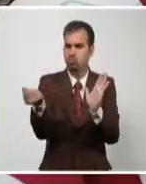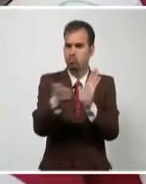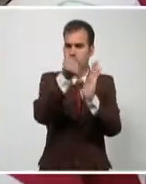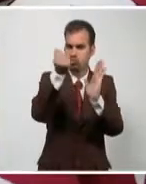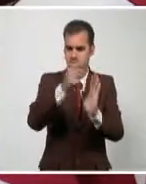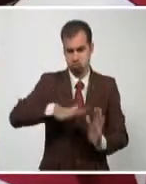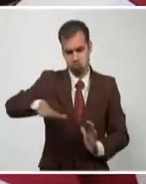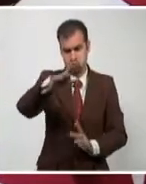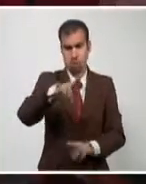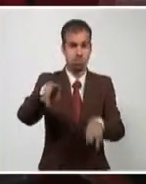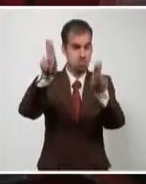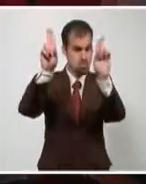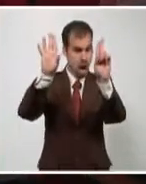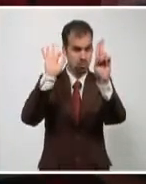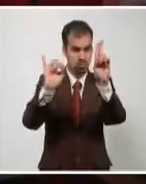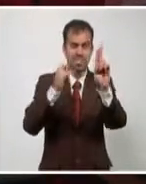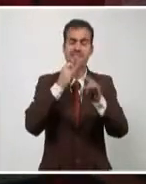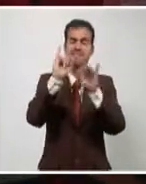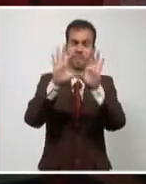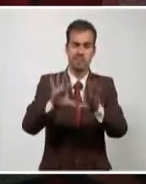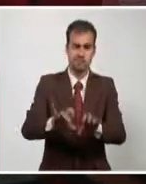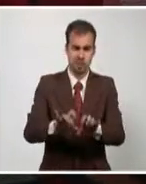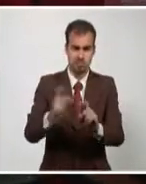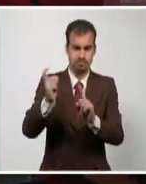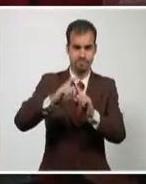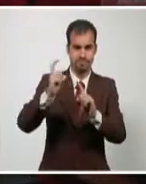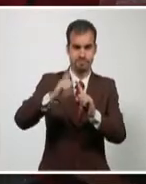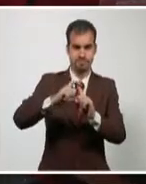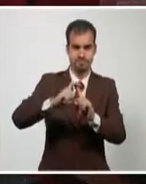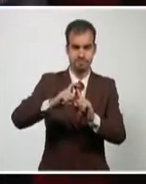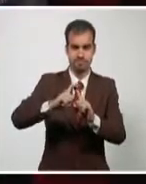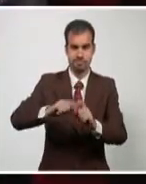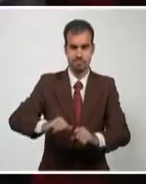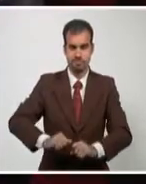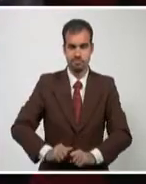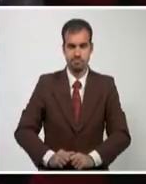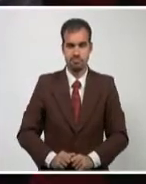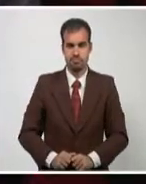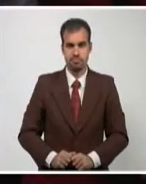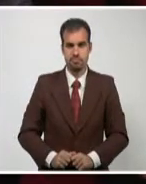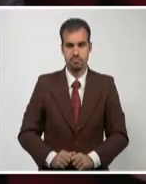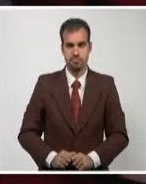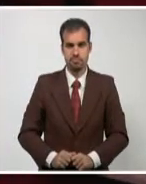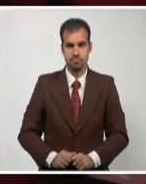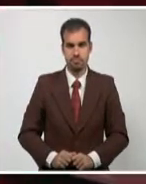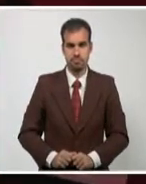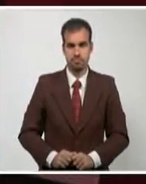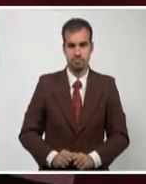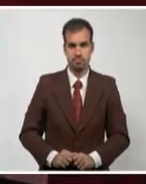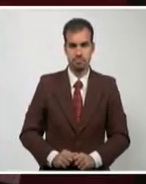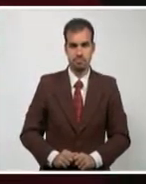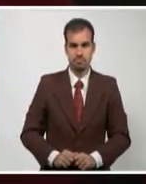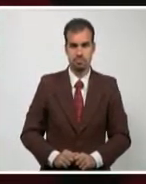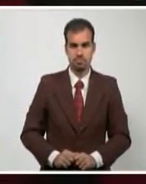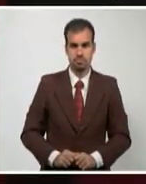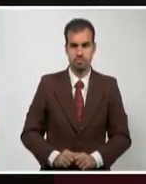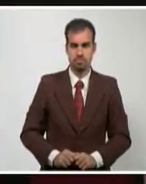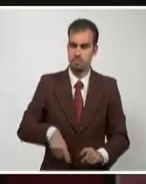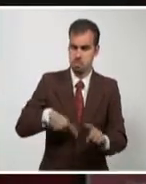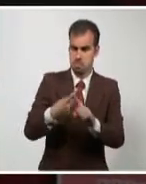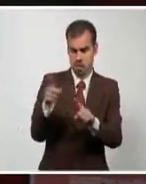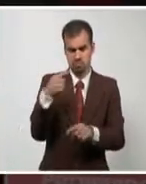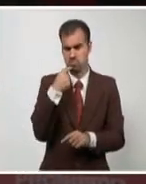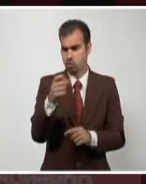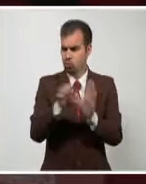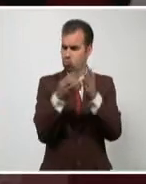unanimidad el informe de la gestión del Secretariado Nacional de la CTC, así como la convocatoria para perfeccionar el